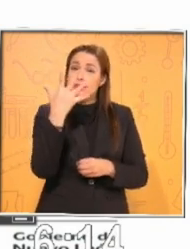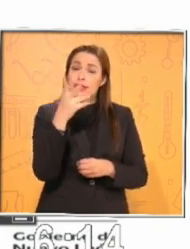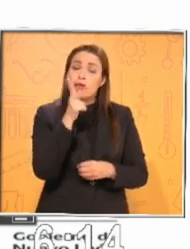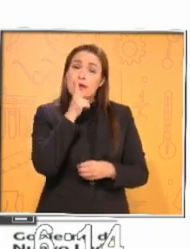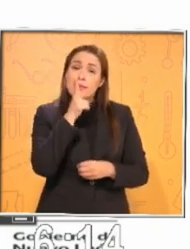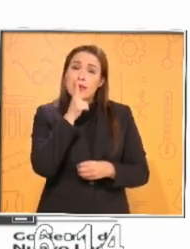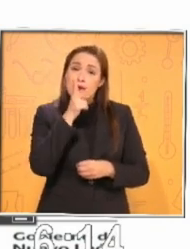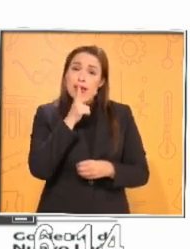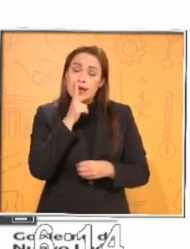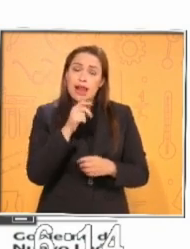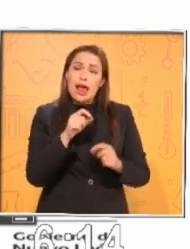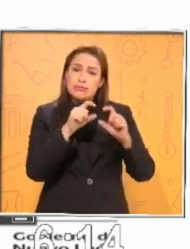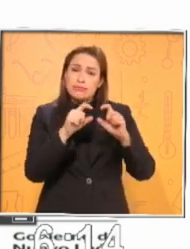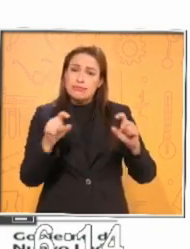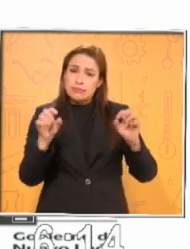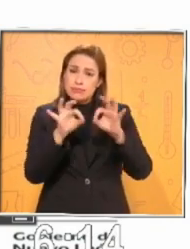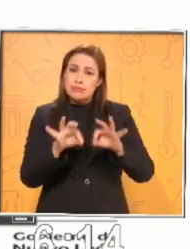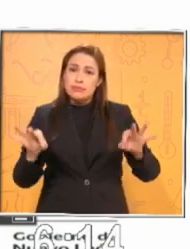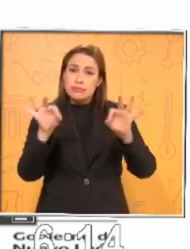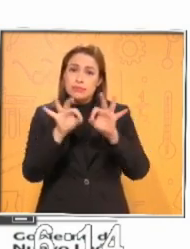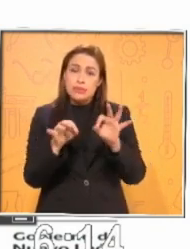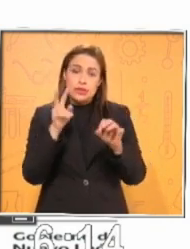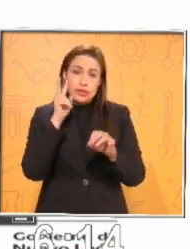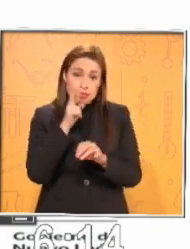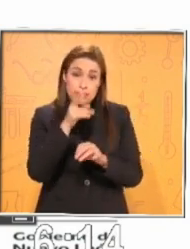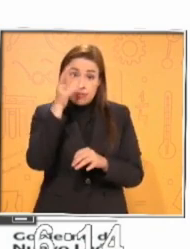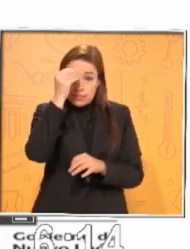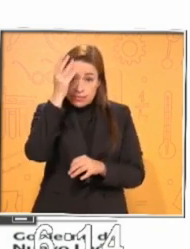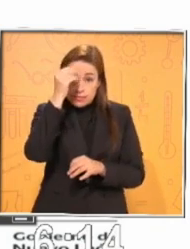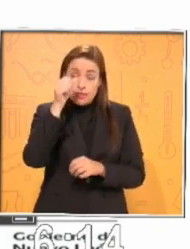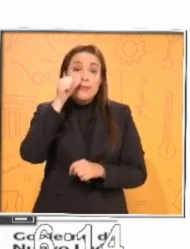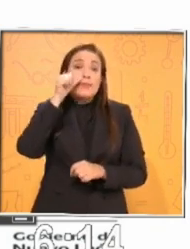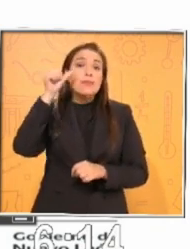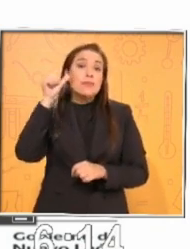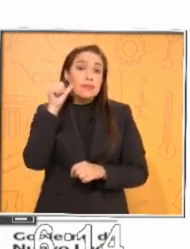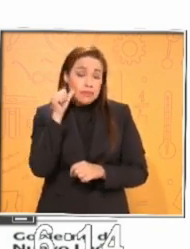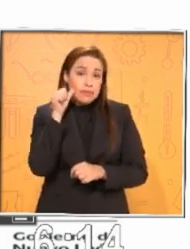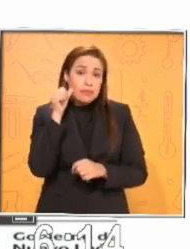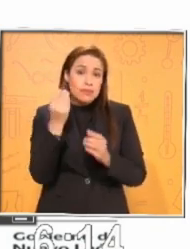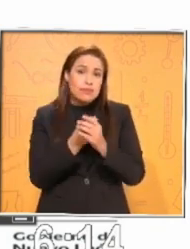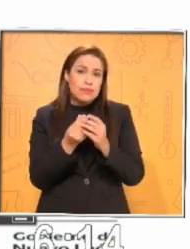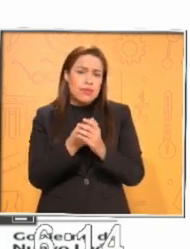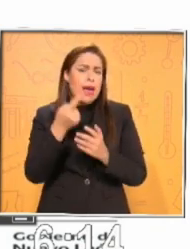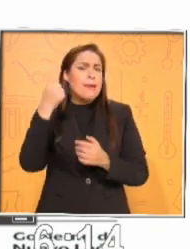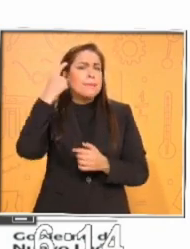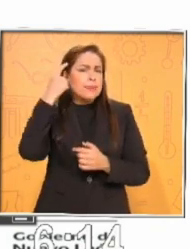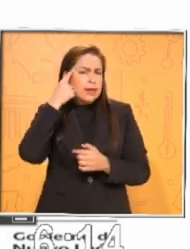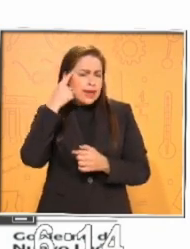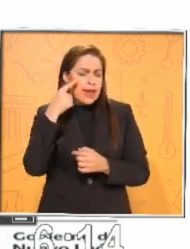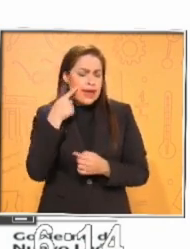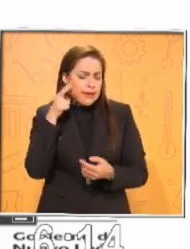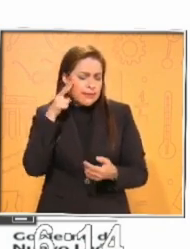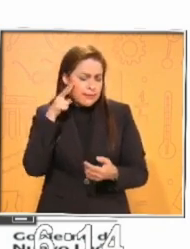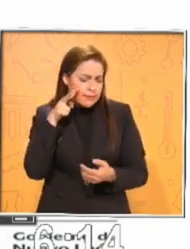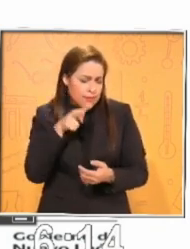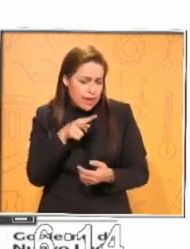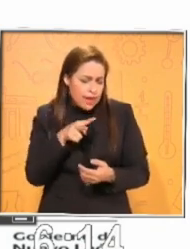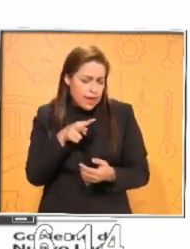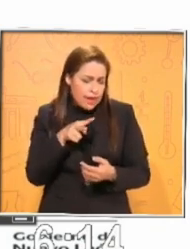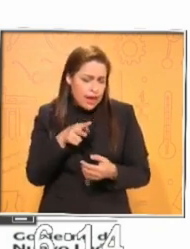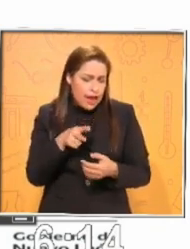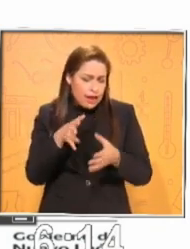clave que vimos en la clase del día de ayer. Piénsenlo, obsérvenla detenidamente y vamos a